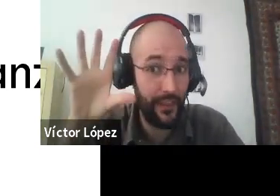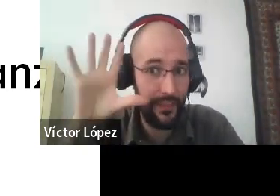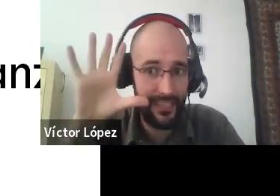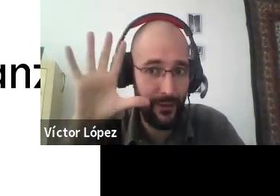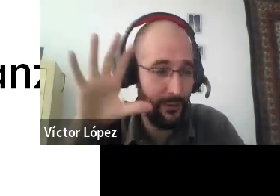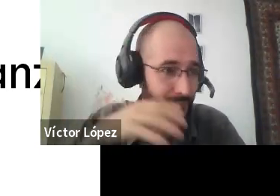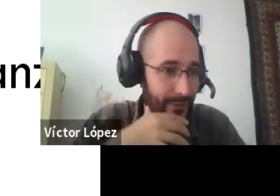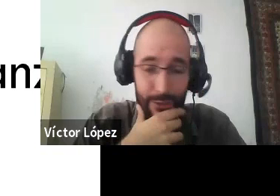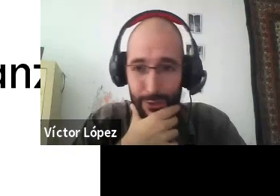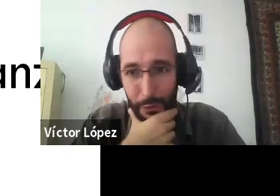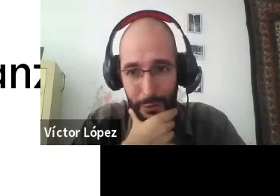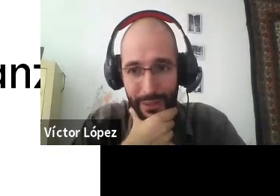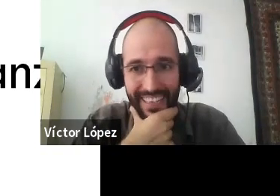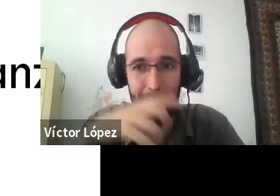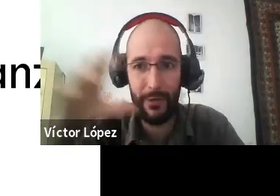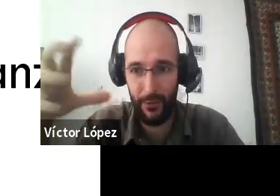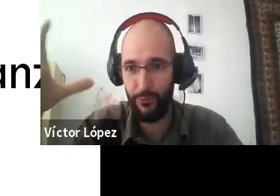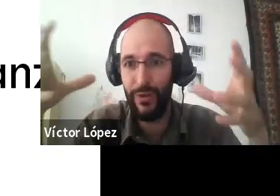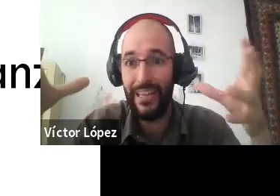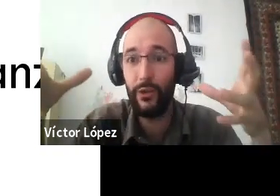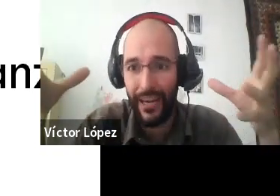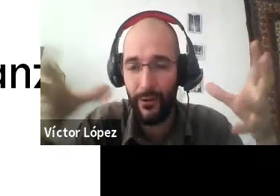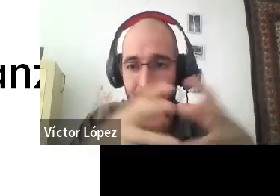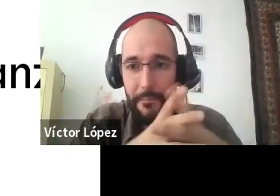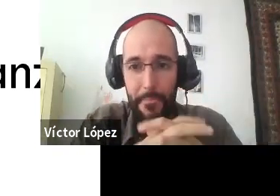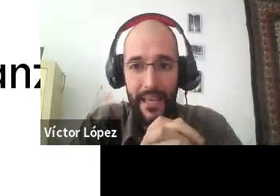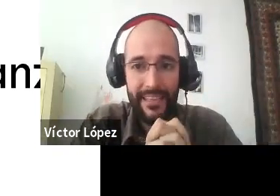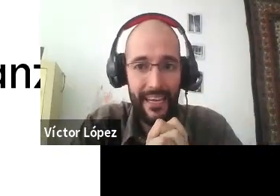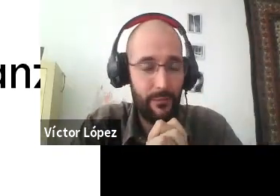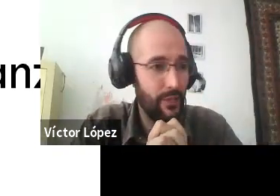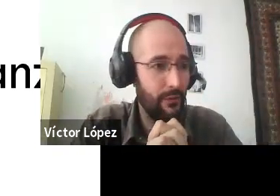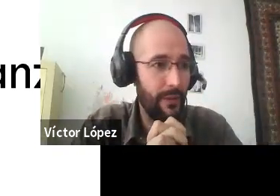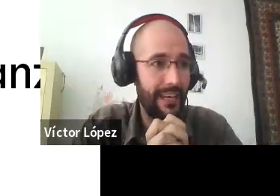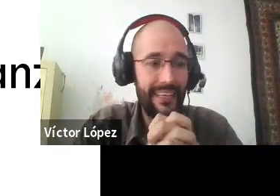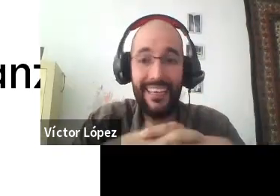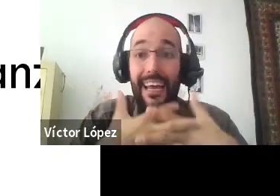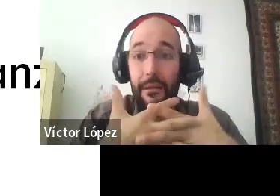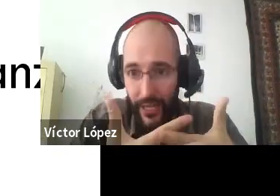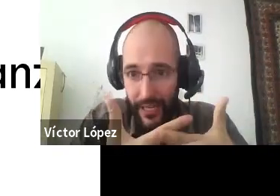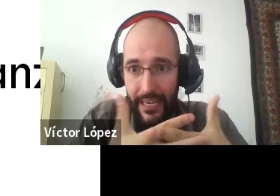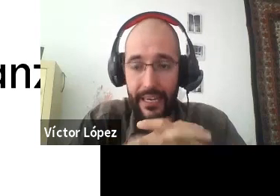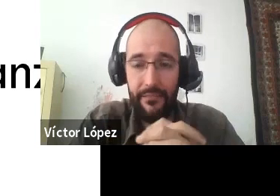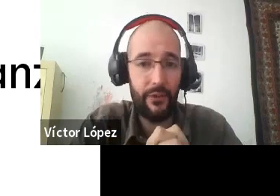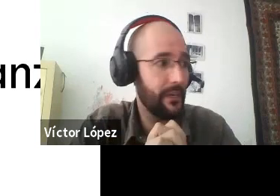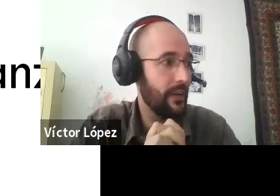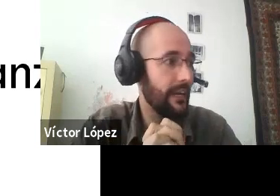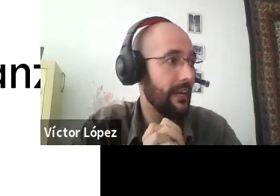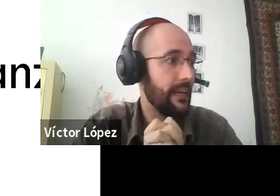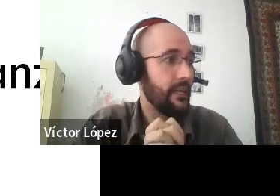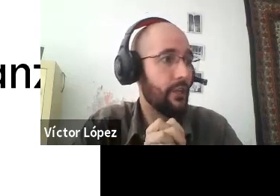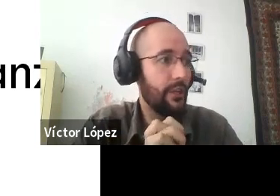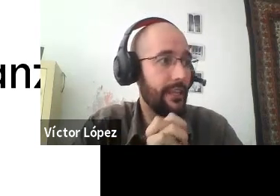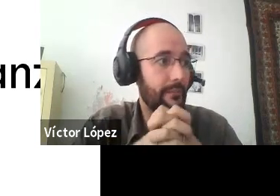un ex primer ministro francés, ahora no estoy seguro, diría que sí, pero bueno, es un alto cargo de la Comisión Europea que elabora el informe